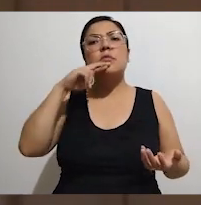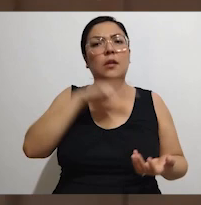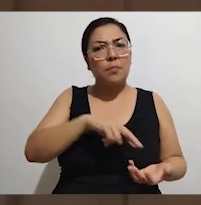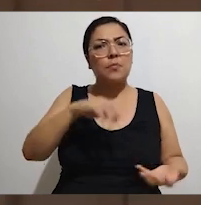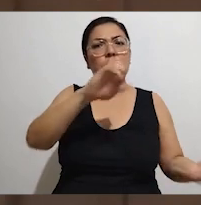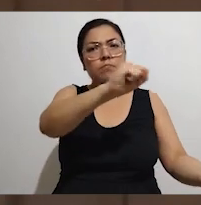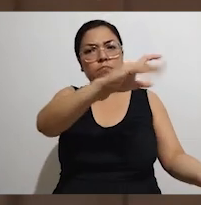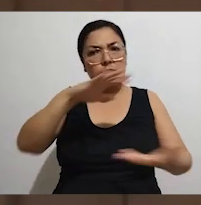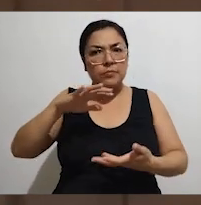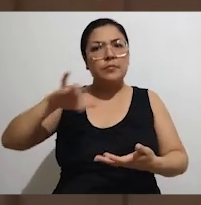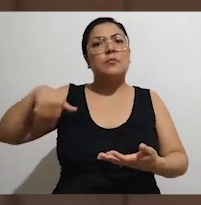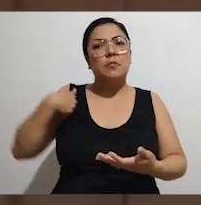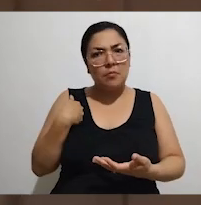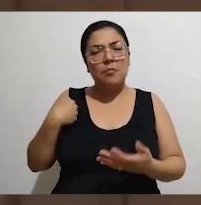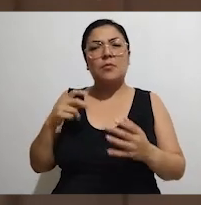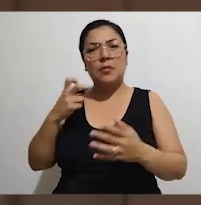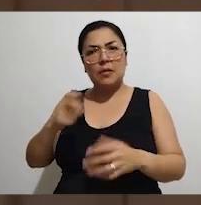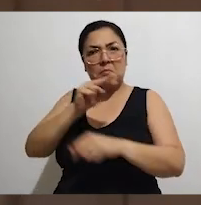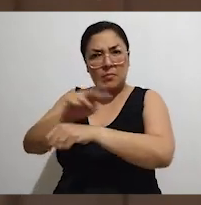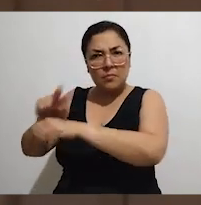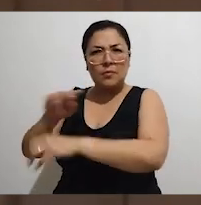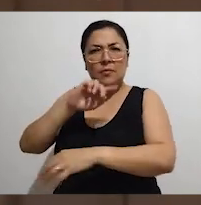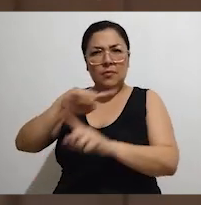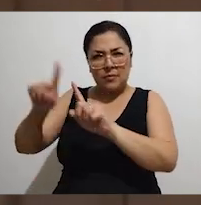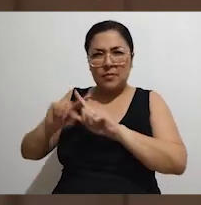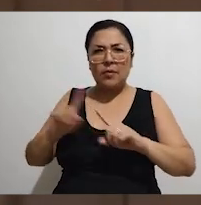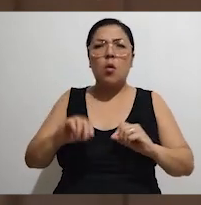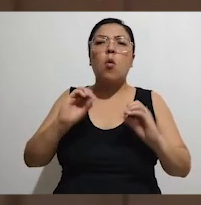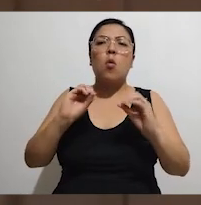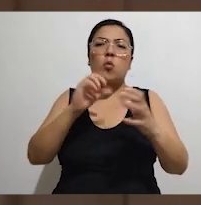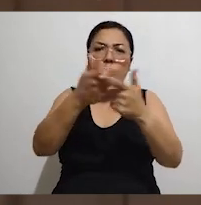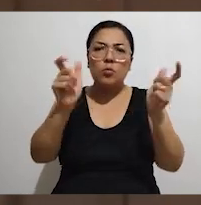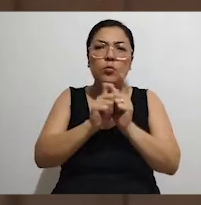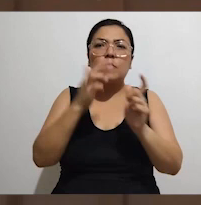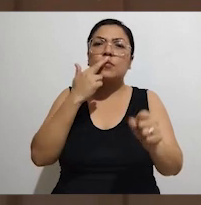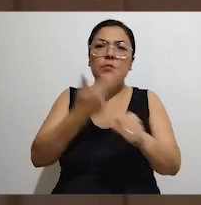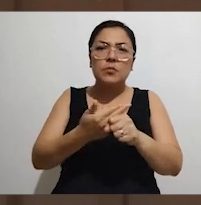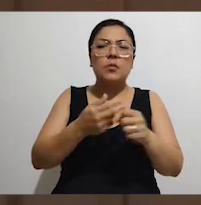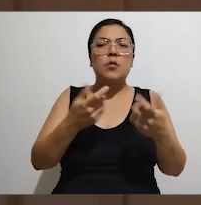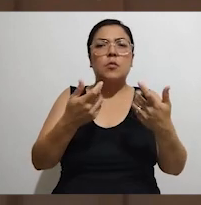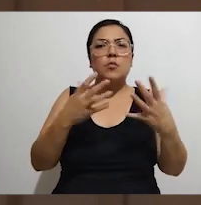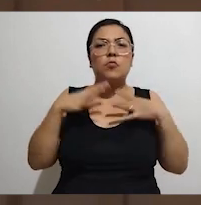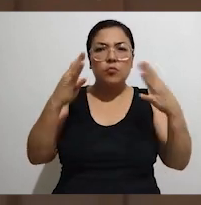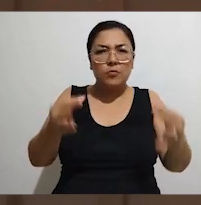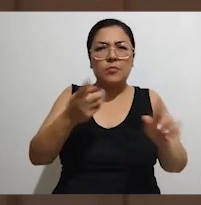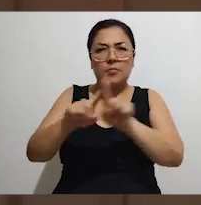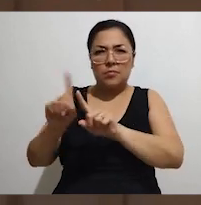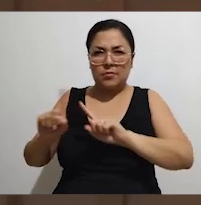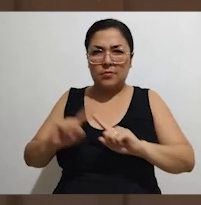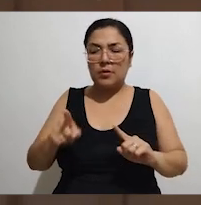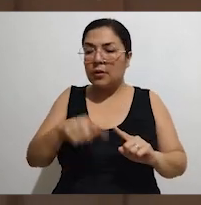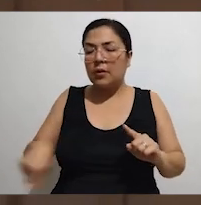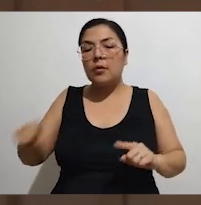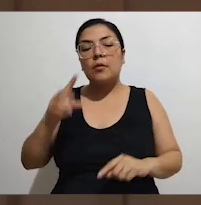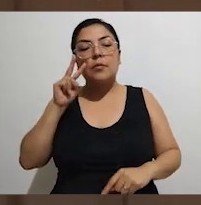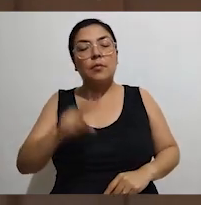la cual tenemos nuestros comités integrados, en fin, pueden tomar buenas prácticas y de esta manera contribuimos a fortalecer lo